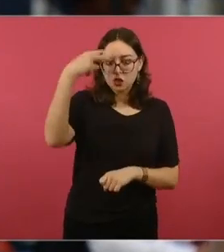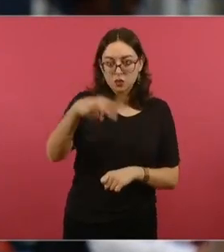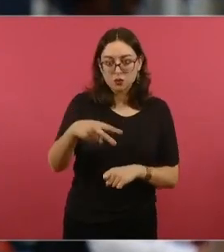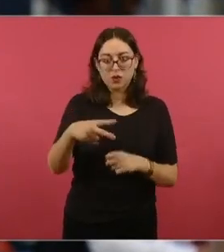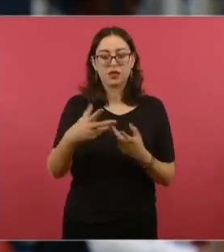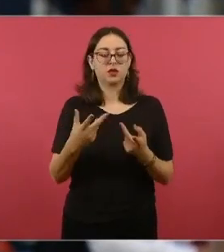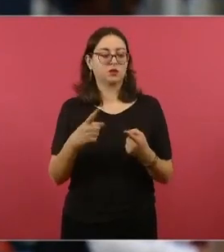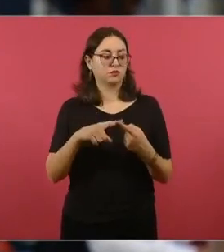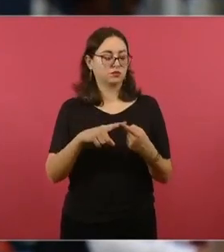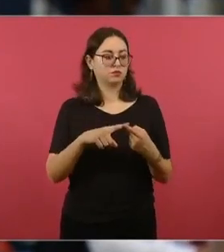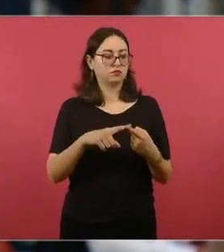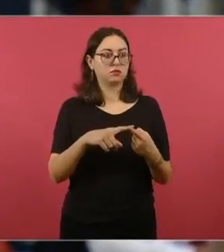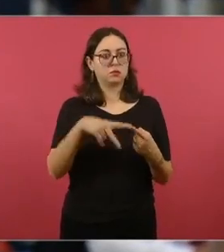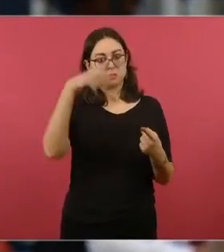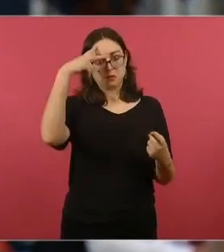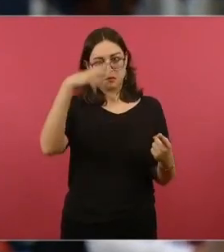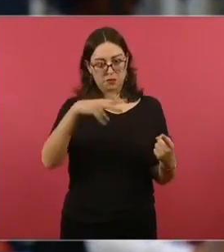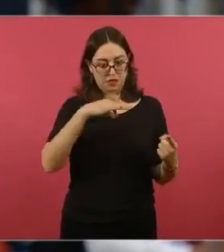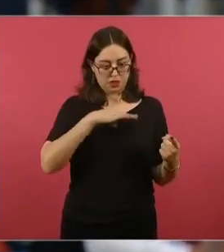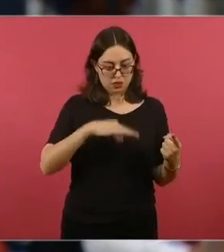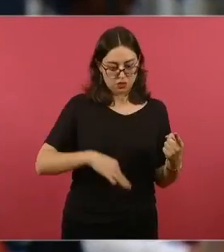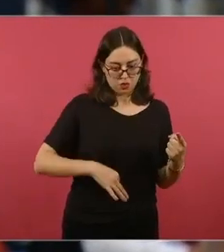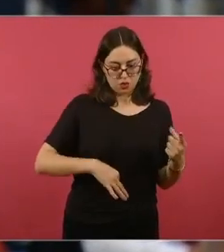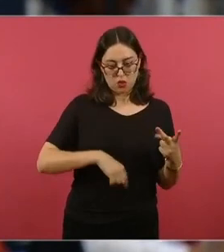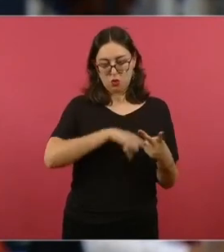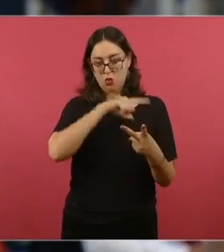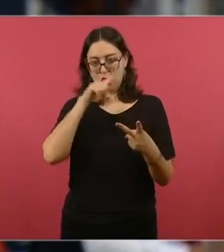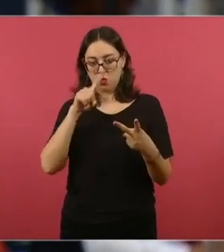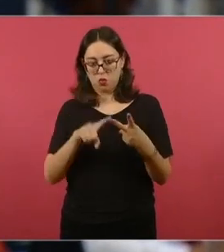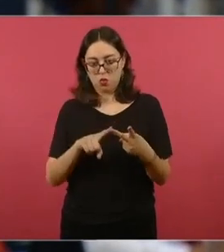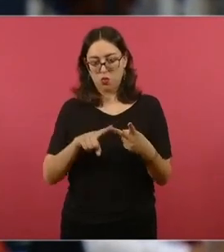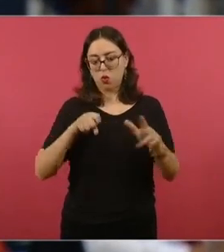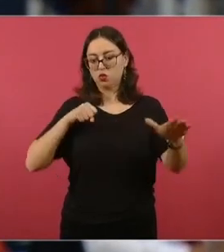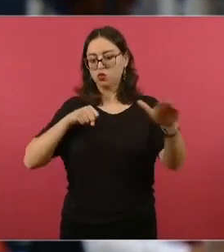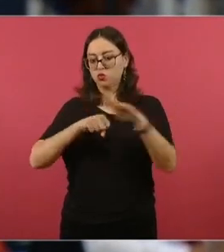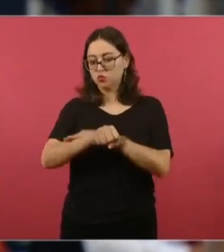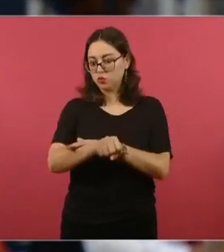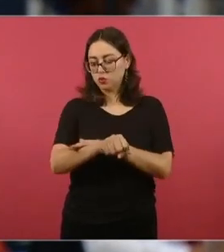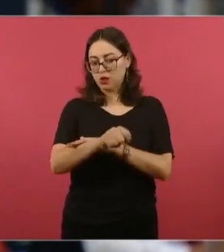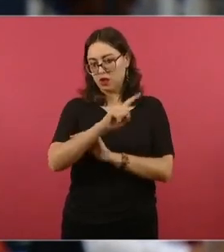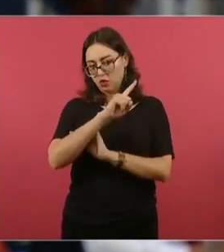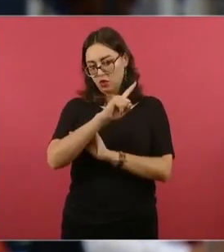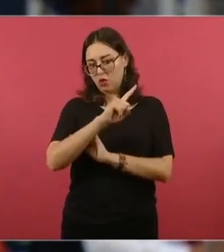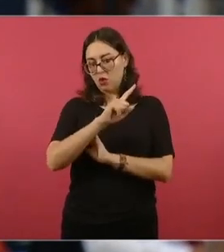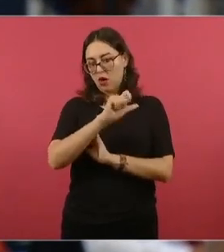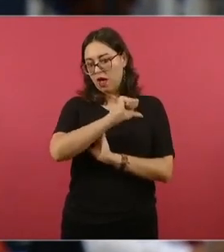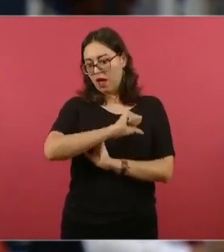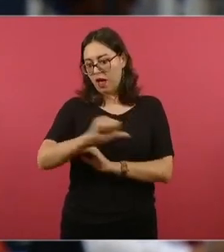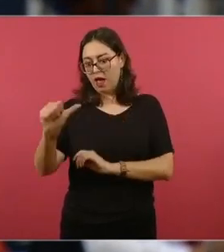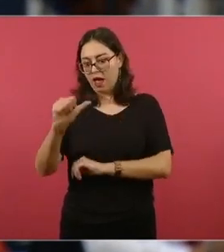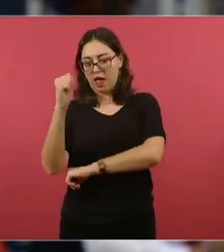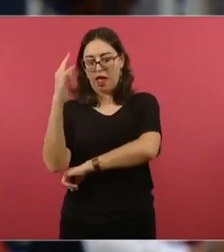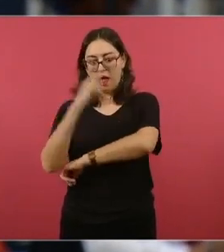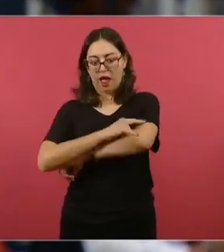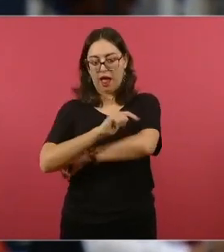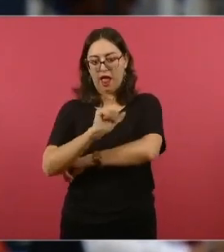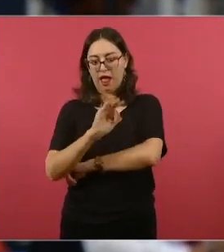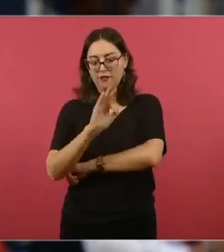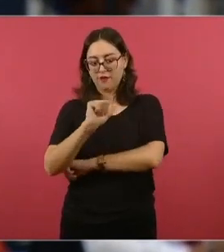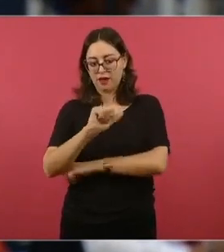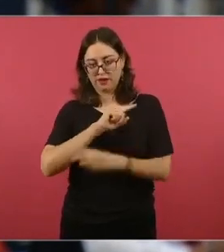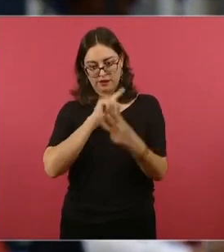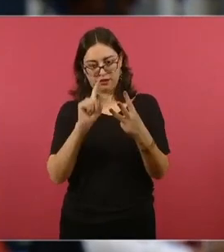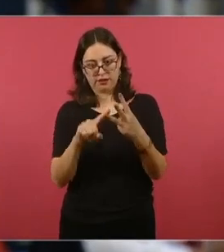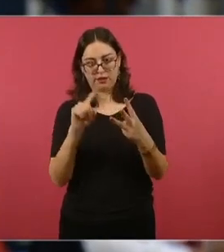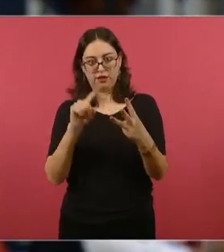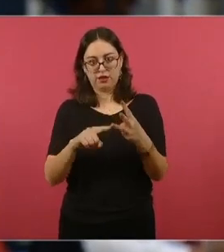tren México-Toluca, después el ramal del tren suburbano que llegará hasta el aeropuerto Felipe Ángeles y hoy el trolebús hacia